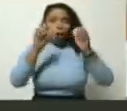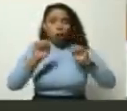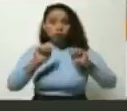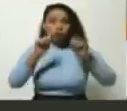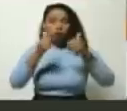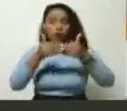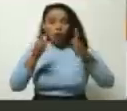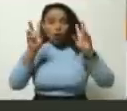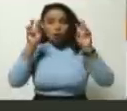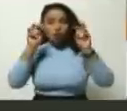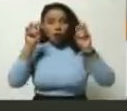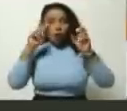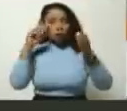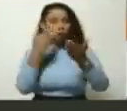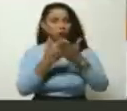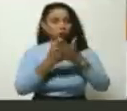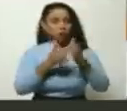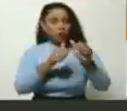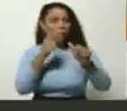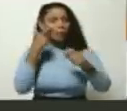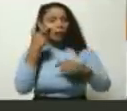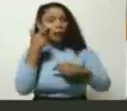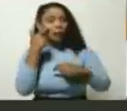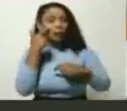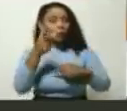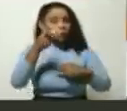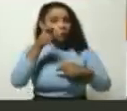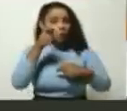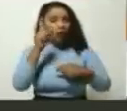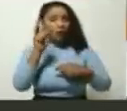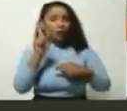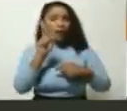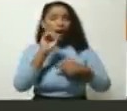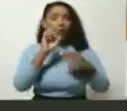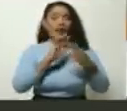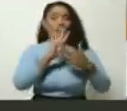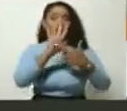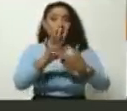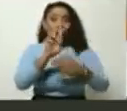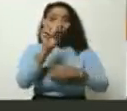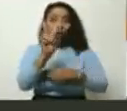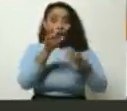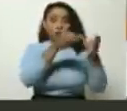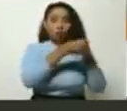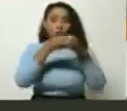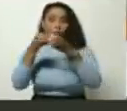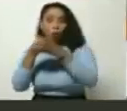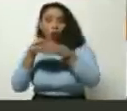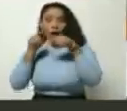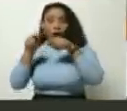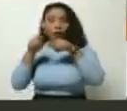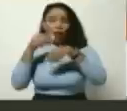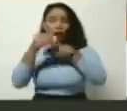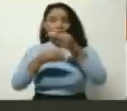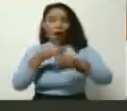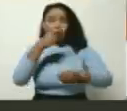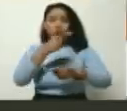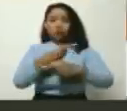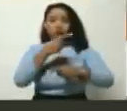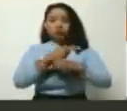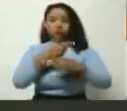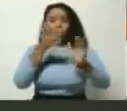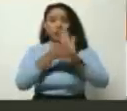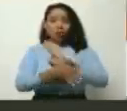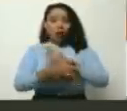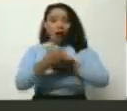y verificación, integrada por representantes de las partes, cuyas atribuciones y competencias